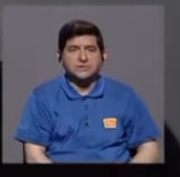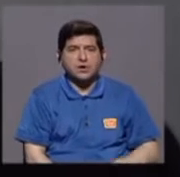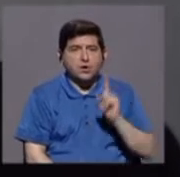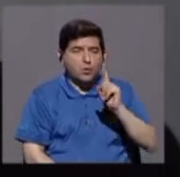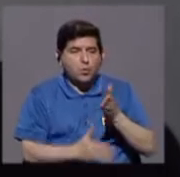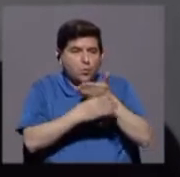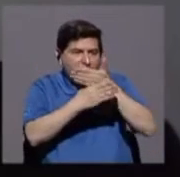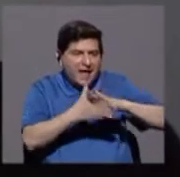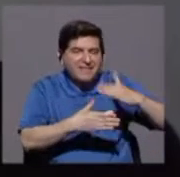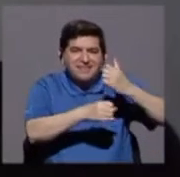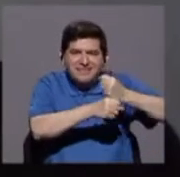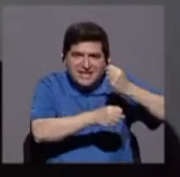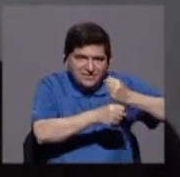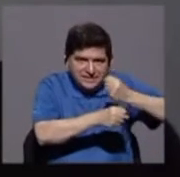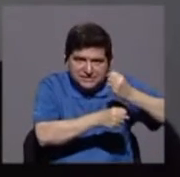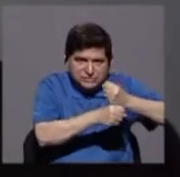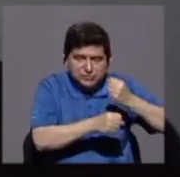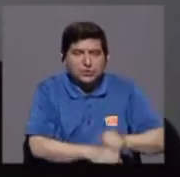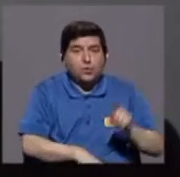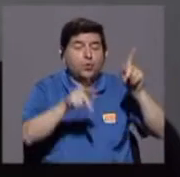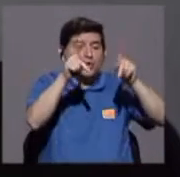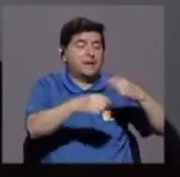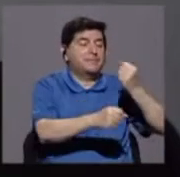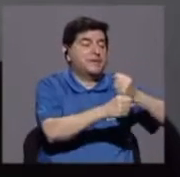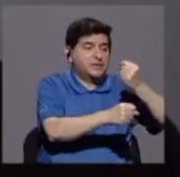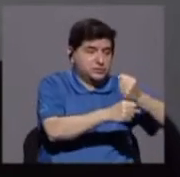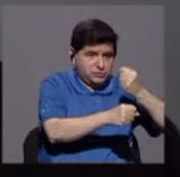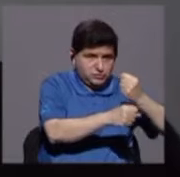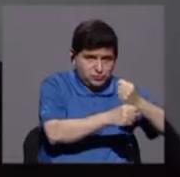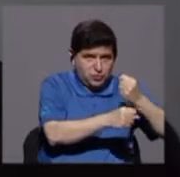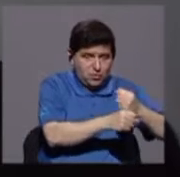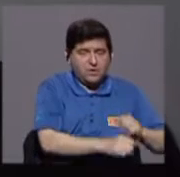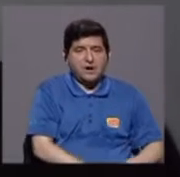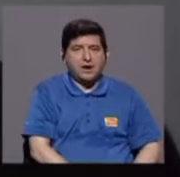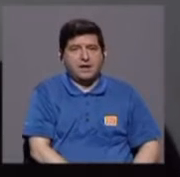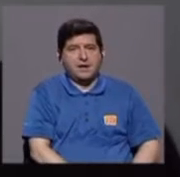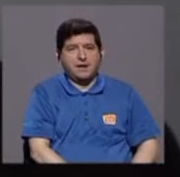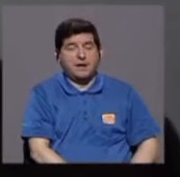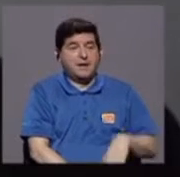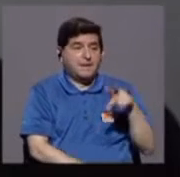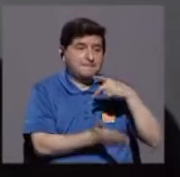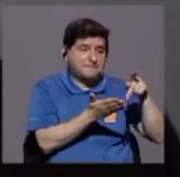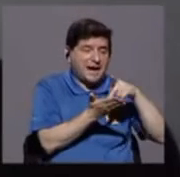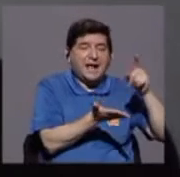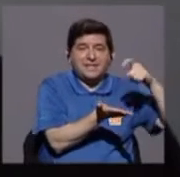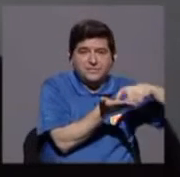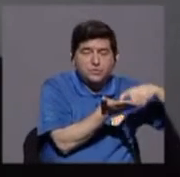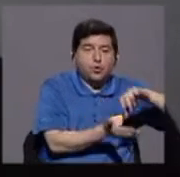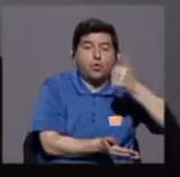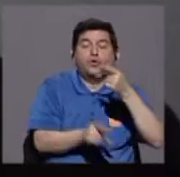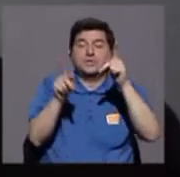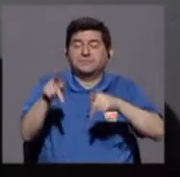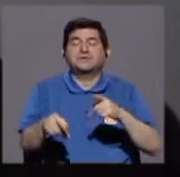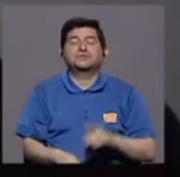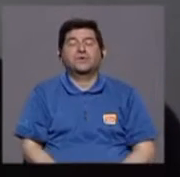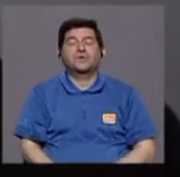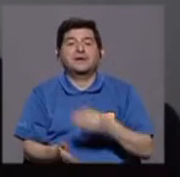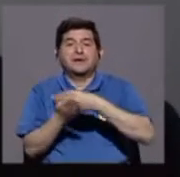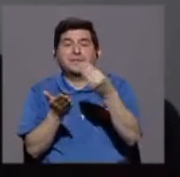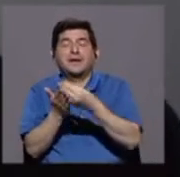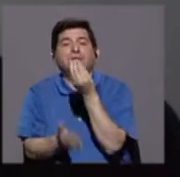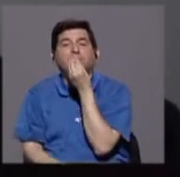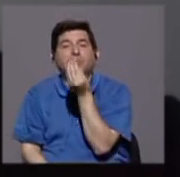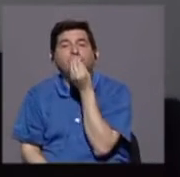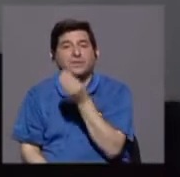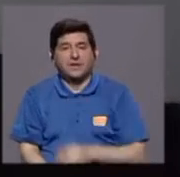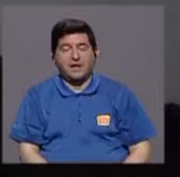división del trabajo en donde una persona trabaja, el miembro de la familia, trabaja para pagar cuentas y la otra para comprar comedera.